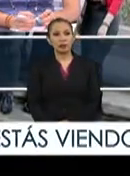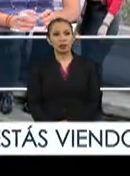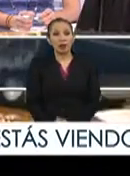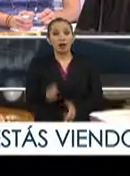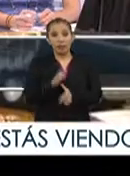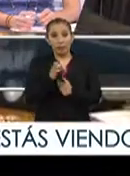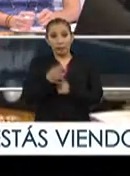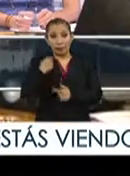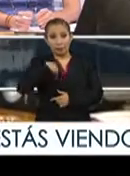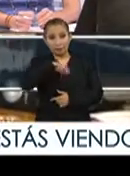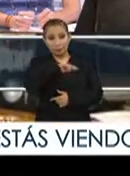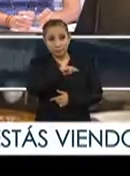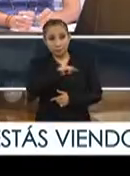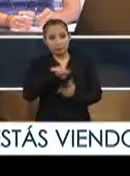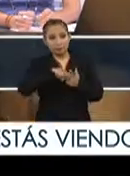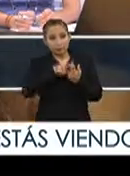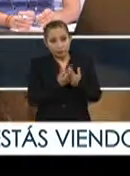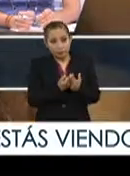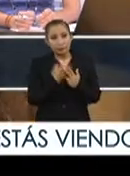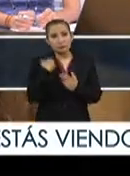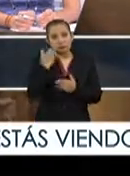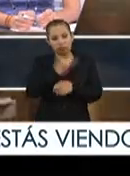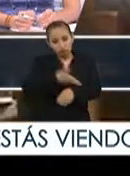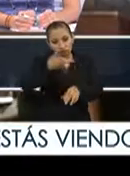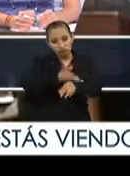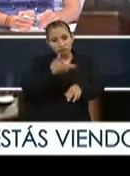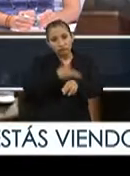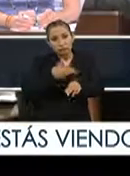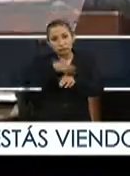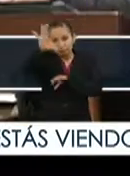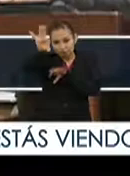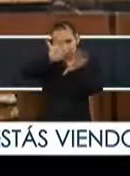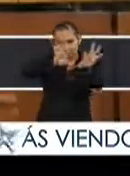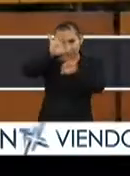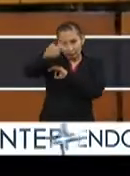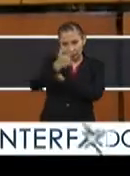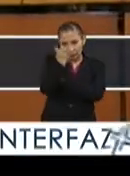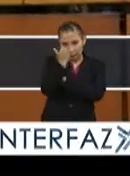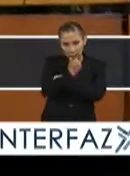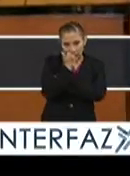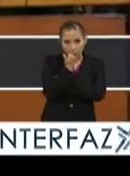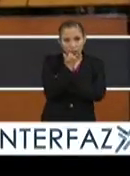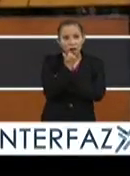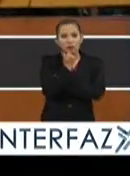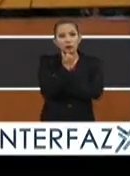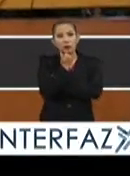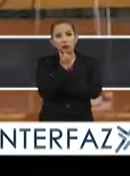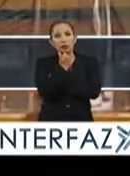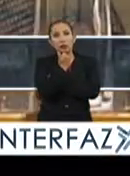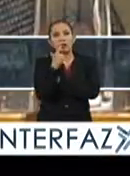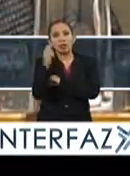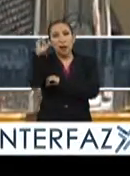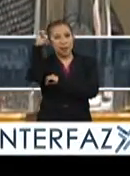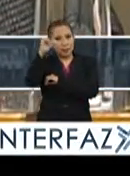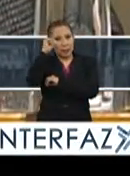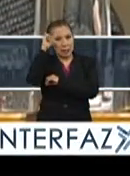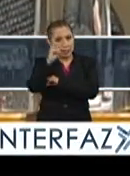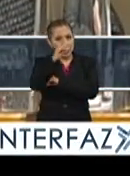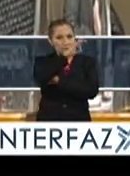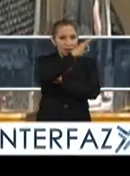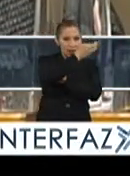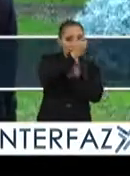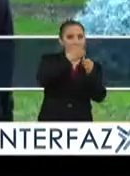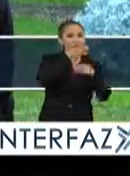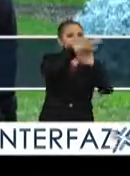Entonces, nosotros iniciamos nuestros procesos selectivos en abril. En febrero